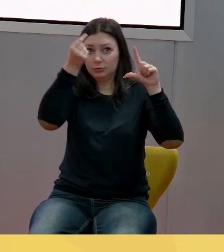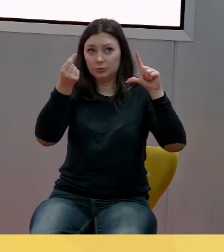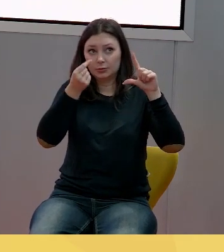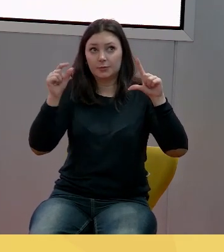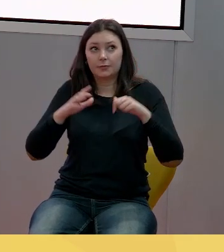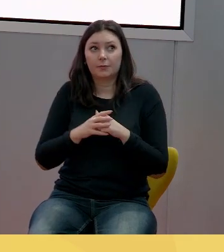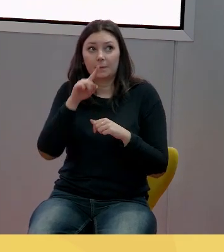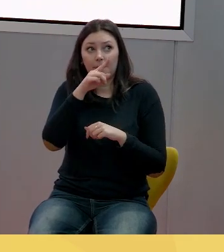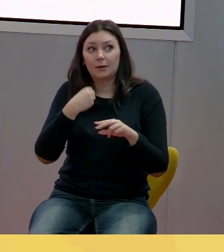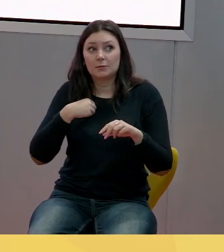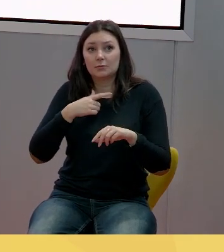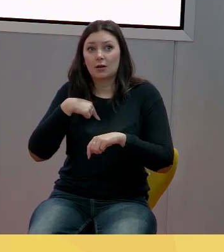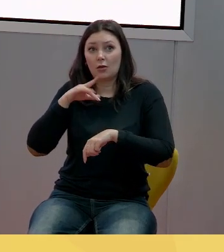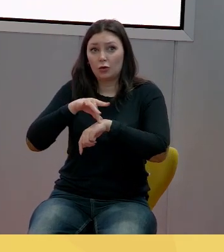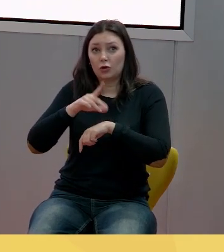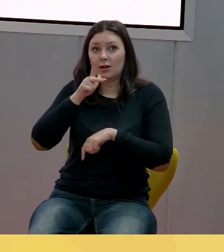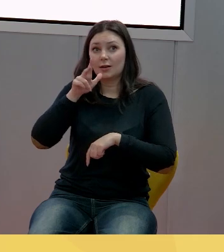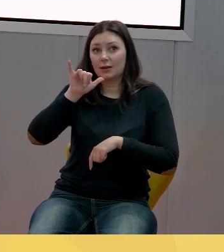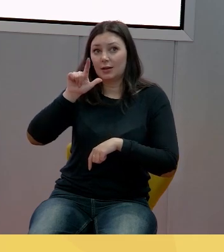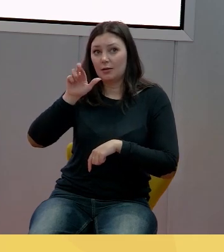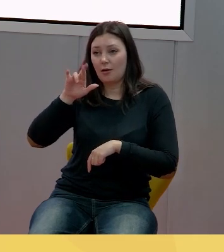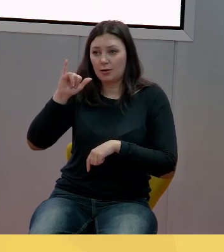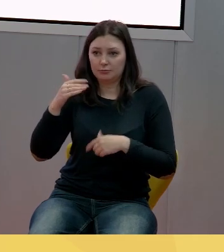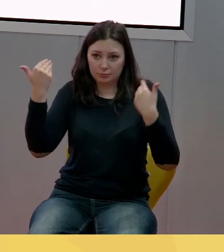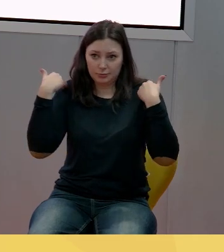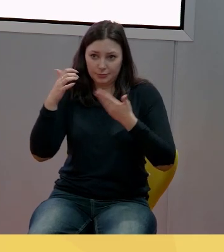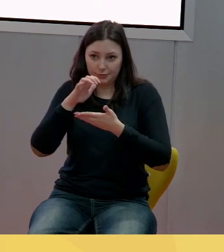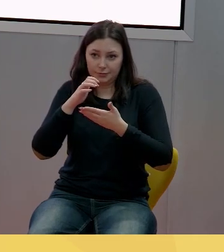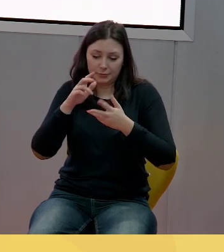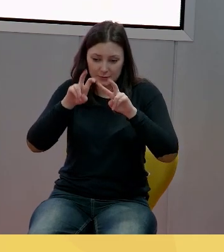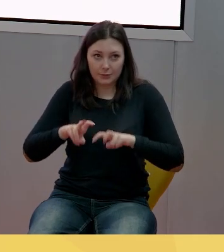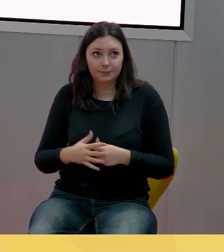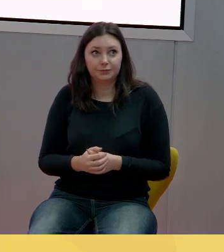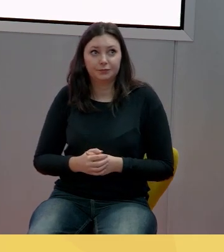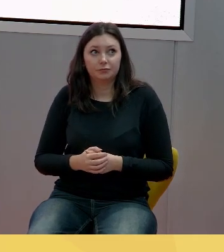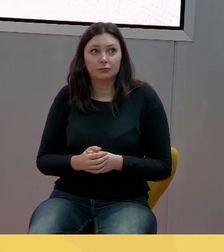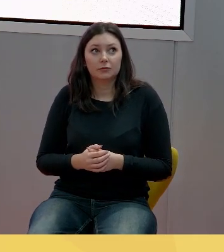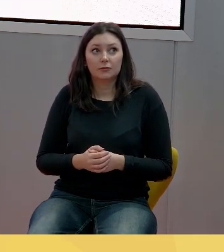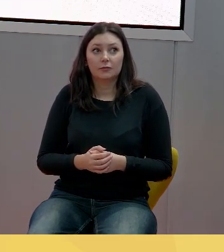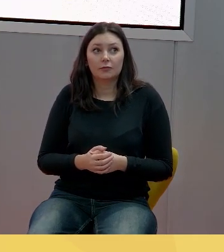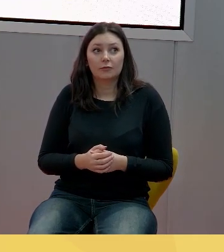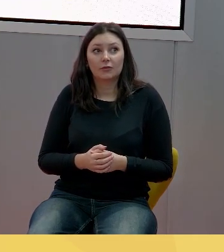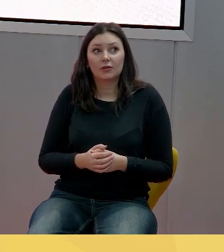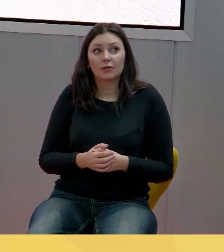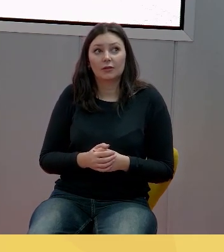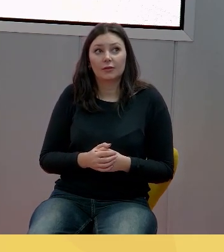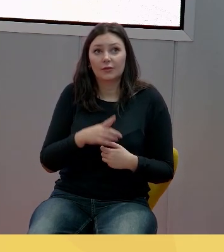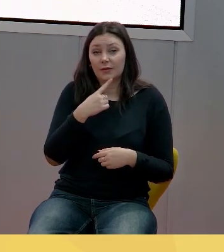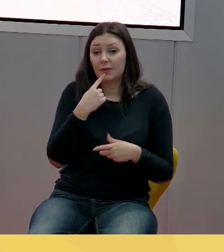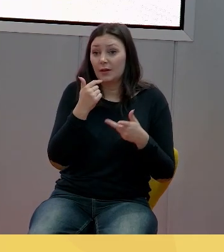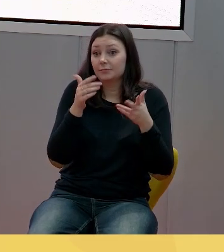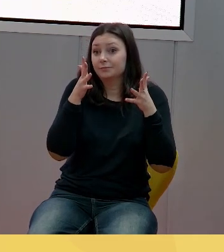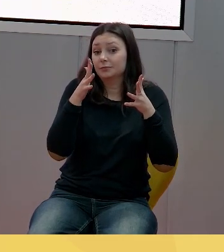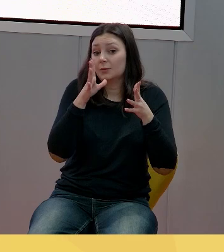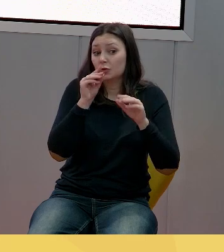Hirali Kass. En la primera, a la izquierda, se ríen del hecho de que por su seguridad le recomendaron que no usaran transporte público